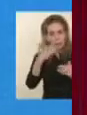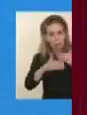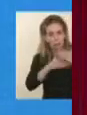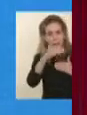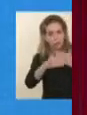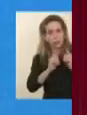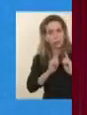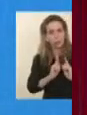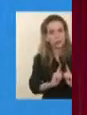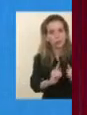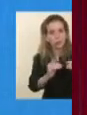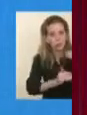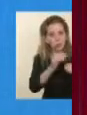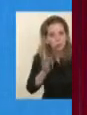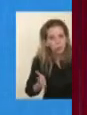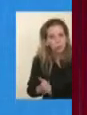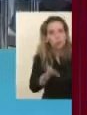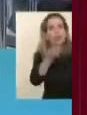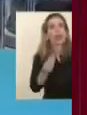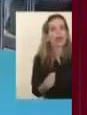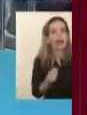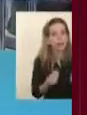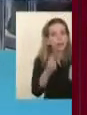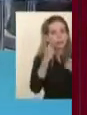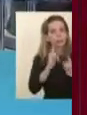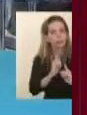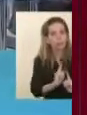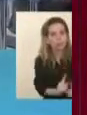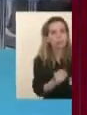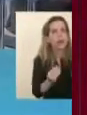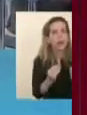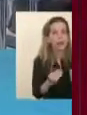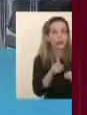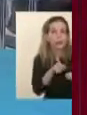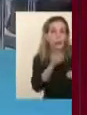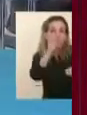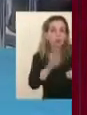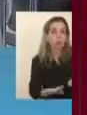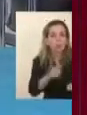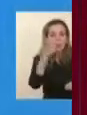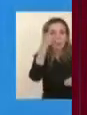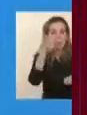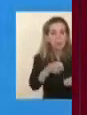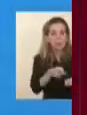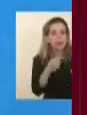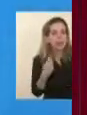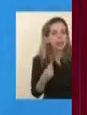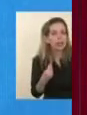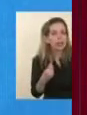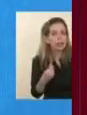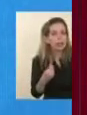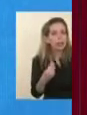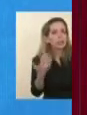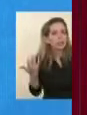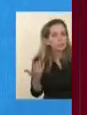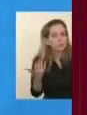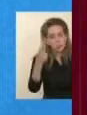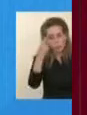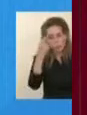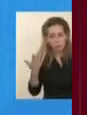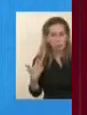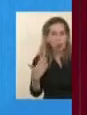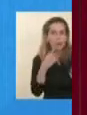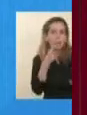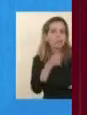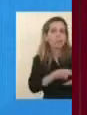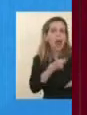presidente en el gerente de christina frank de declive cuando era jefe de gabinete de néstor y ahora lo sigue siendo el presidente tuvo la oportunidad y todavía